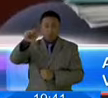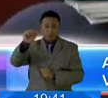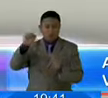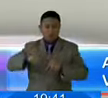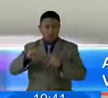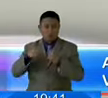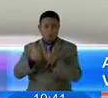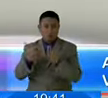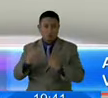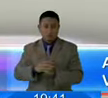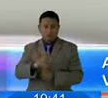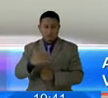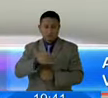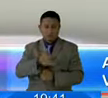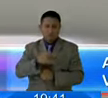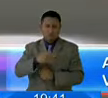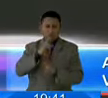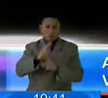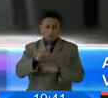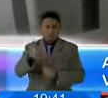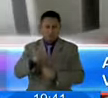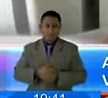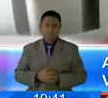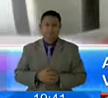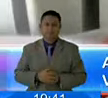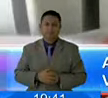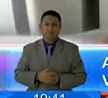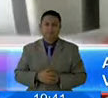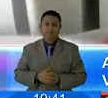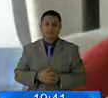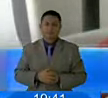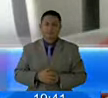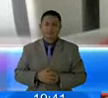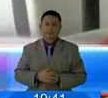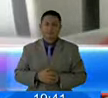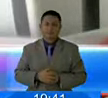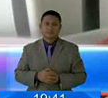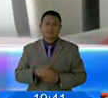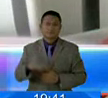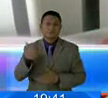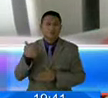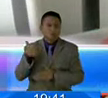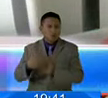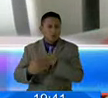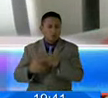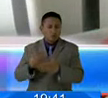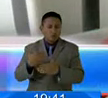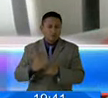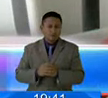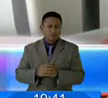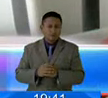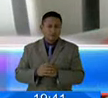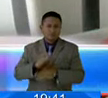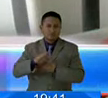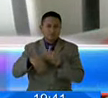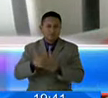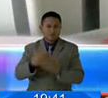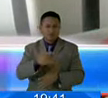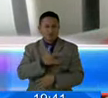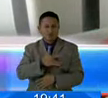podido percibir los resultados de esta iniciativa. Han podido como ir sacando todo lo que les